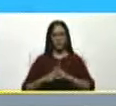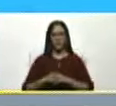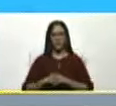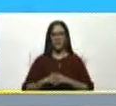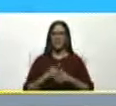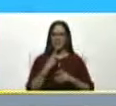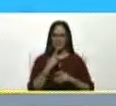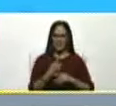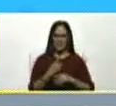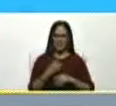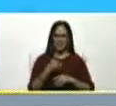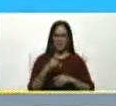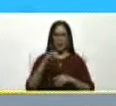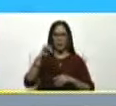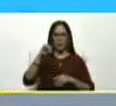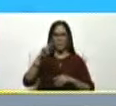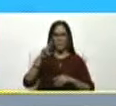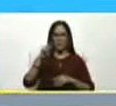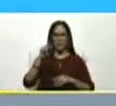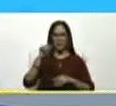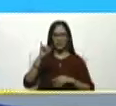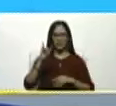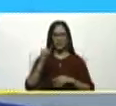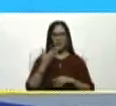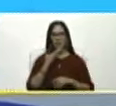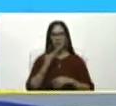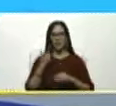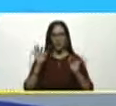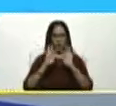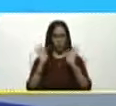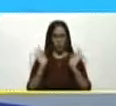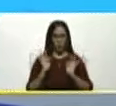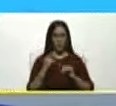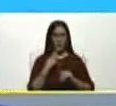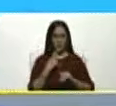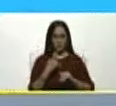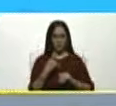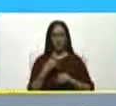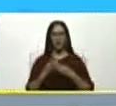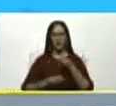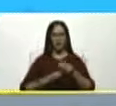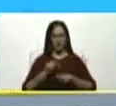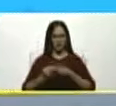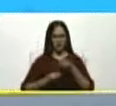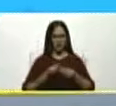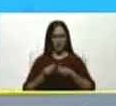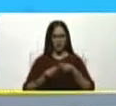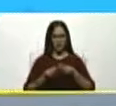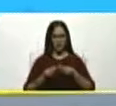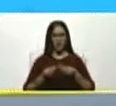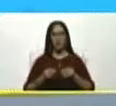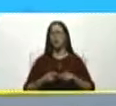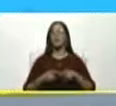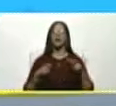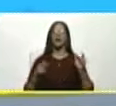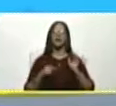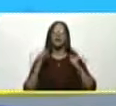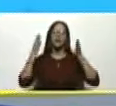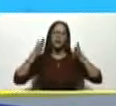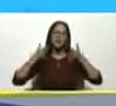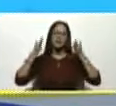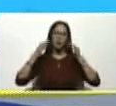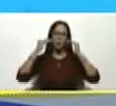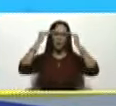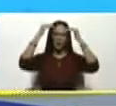Decía José Martí, la mejor forma de decir es hacer. Y lo más grande que nos enseñó el comandante Hugo